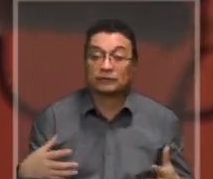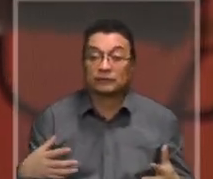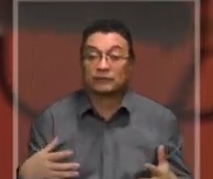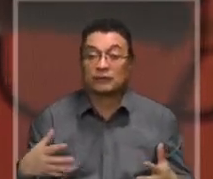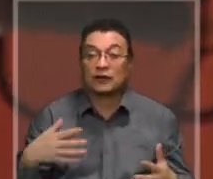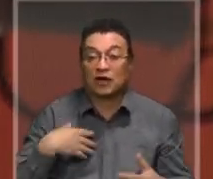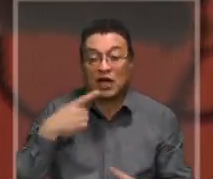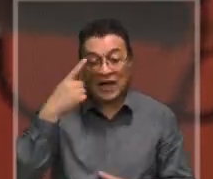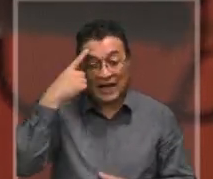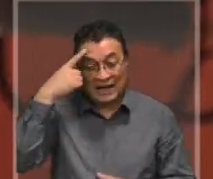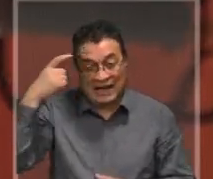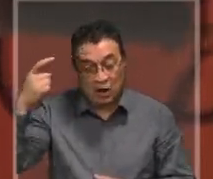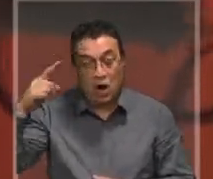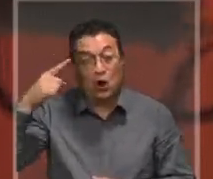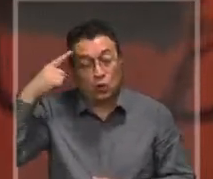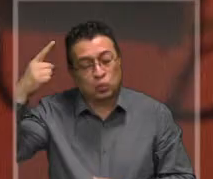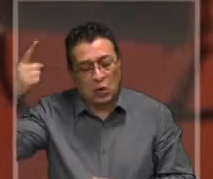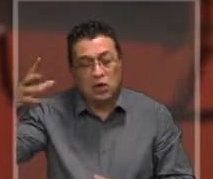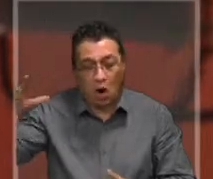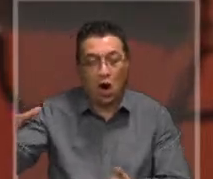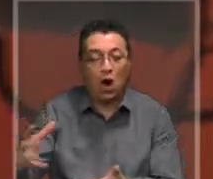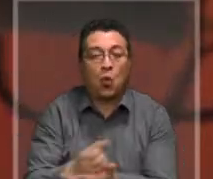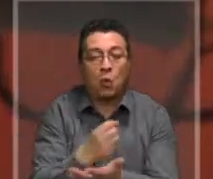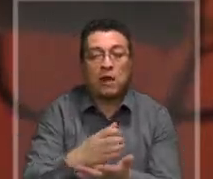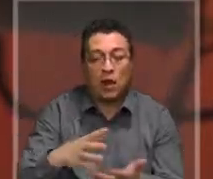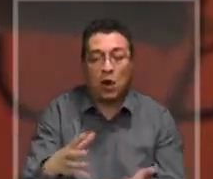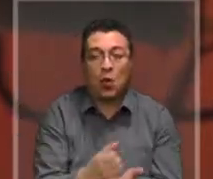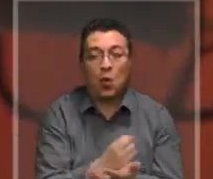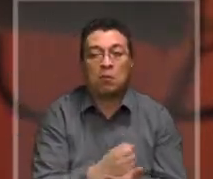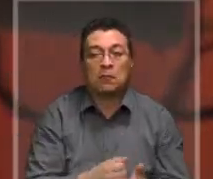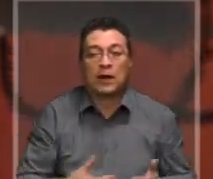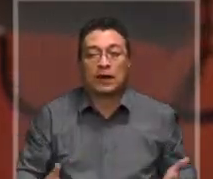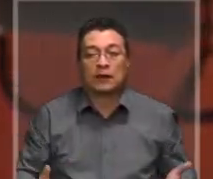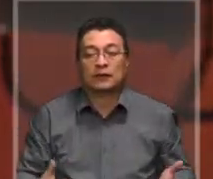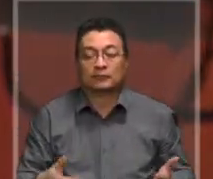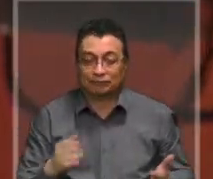Creo que los sueños se cumplen. Creo que los sueños se cumplen, chicas.